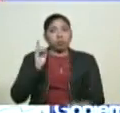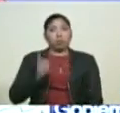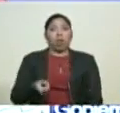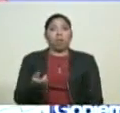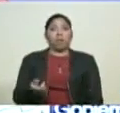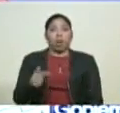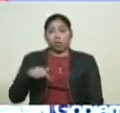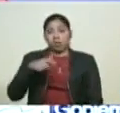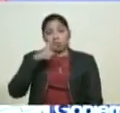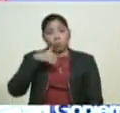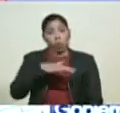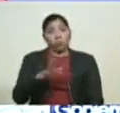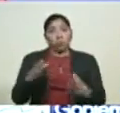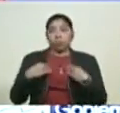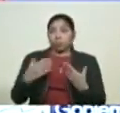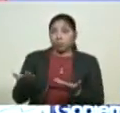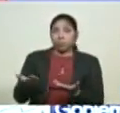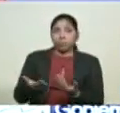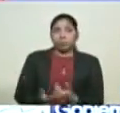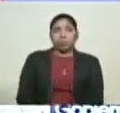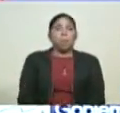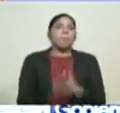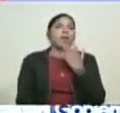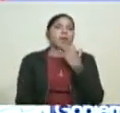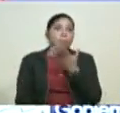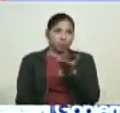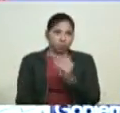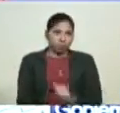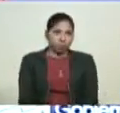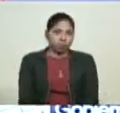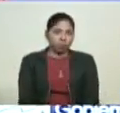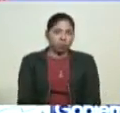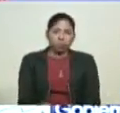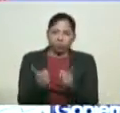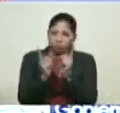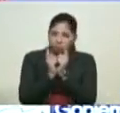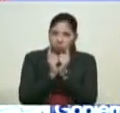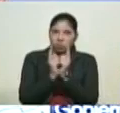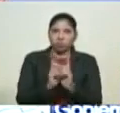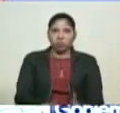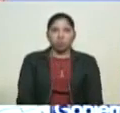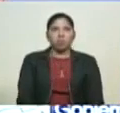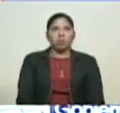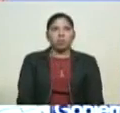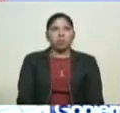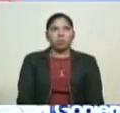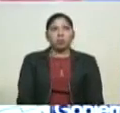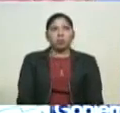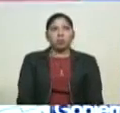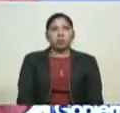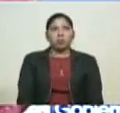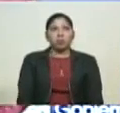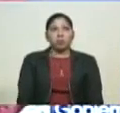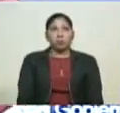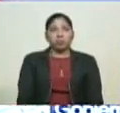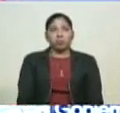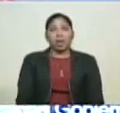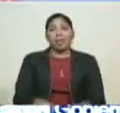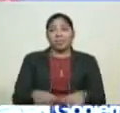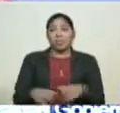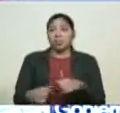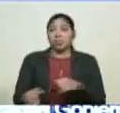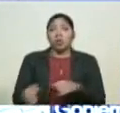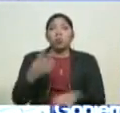hay un pueblo. Fíjate tú un dato concreto. En los últimos 9 meses y medio nos hemos visto 4 veces